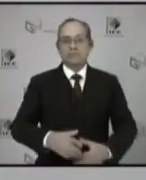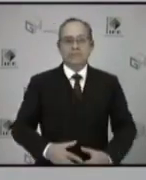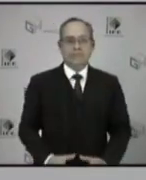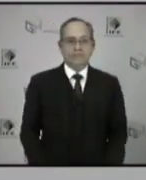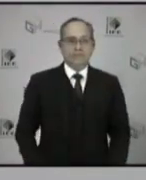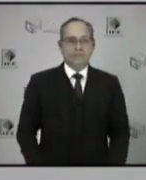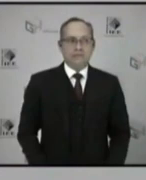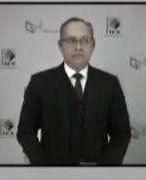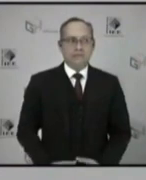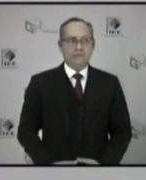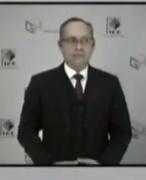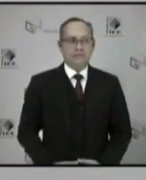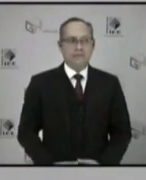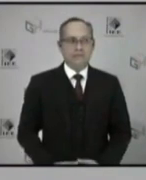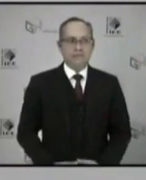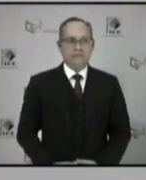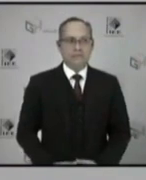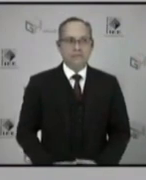Candidato.